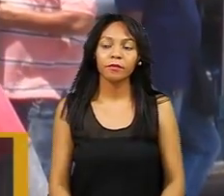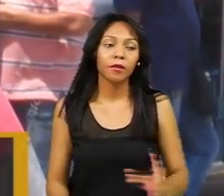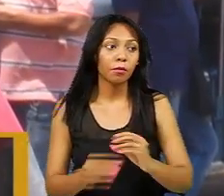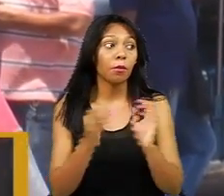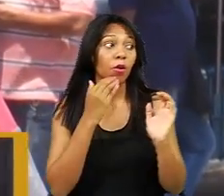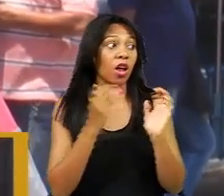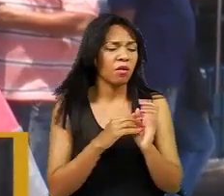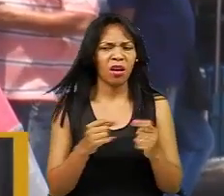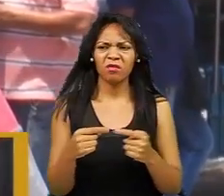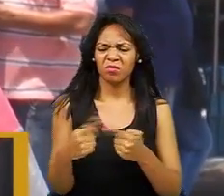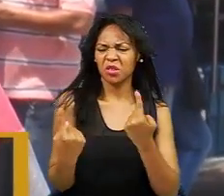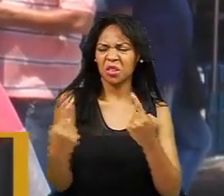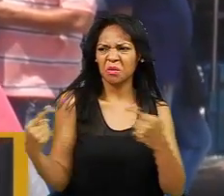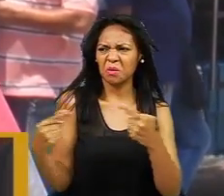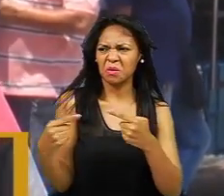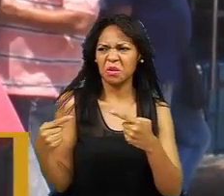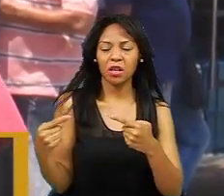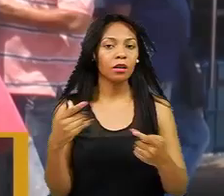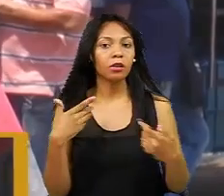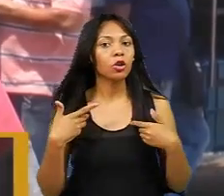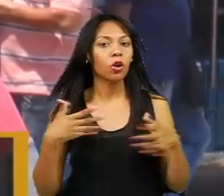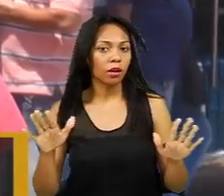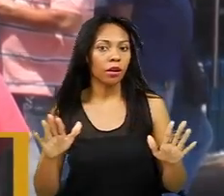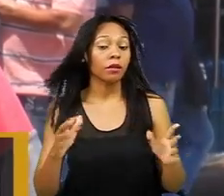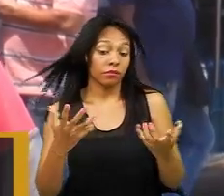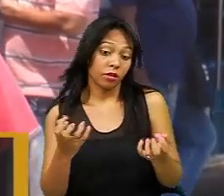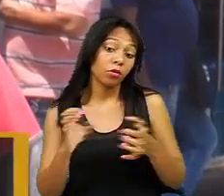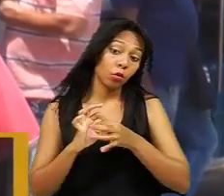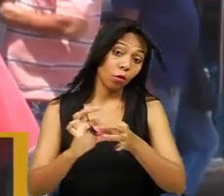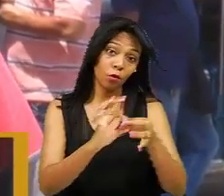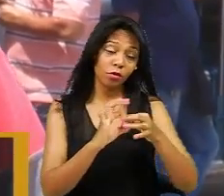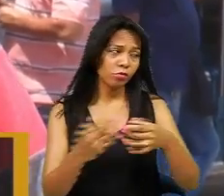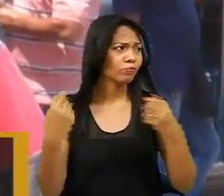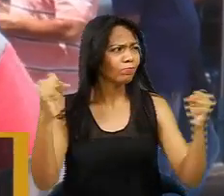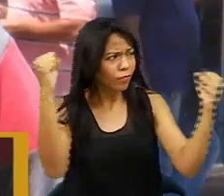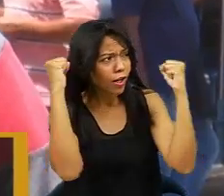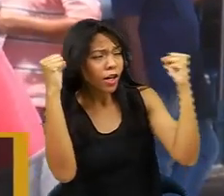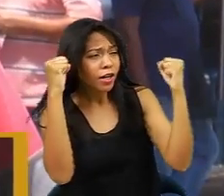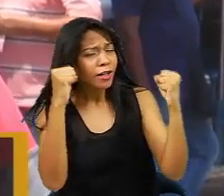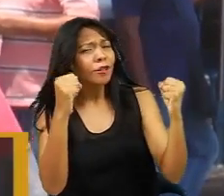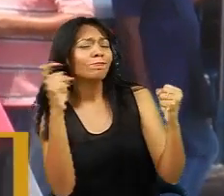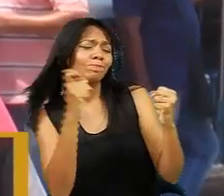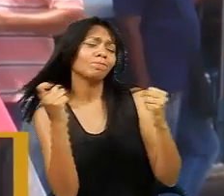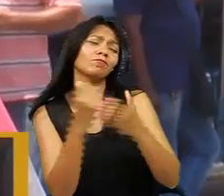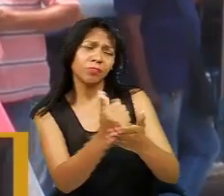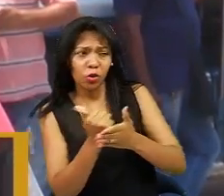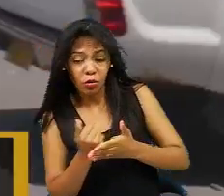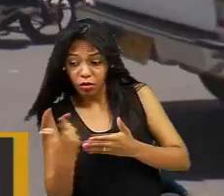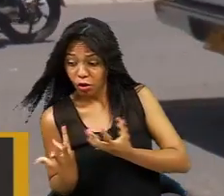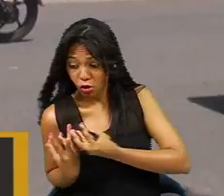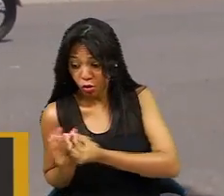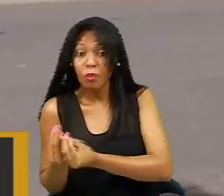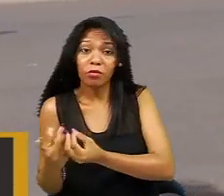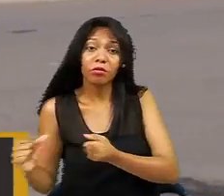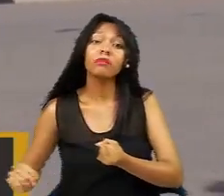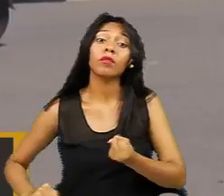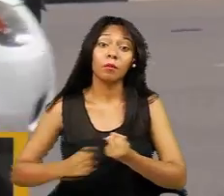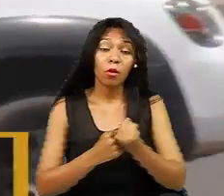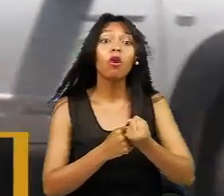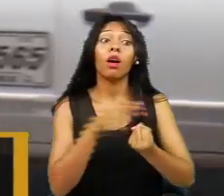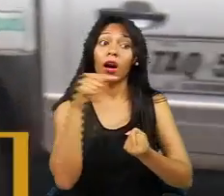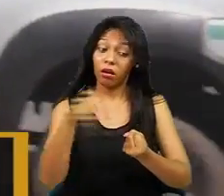mismos, para así mostrarle al país que nosotros estamos luchando es por beneficio de un gremio que mueve al país. En ambos puntos